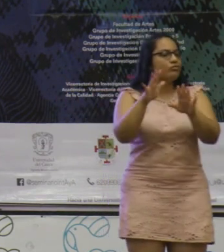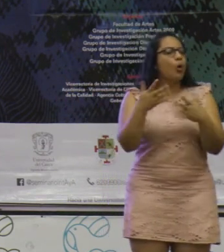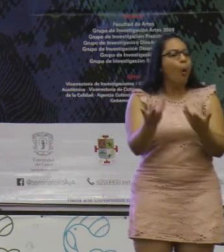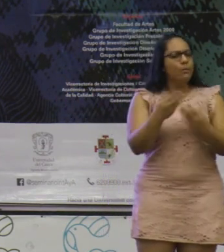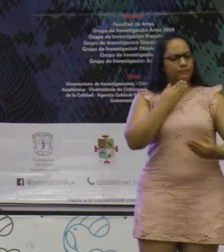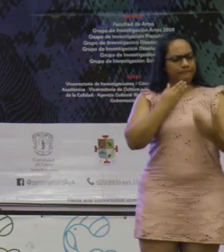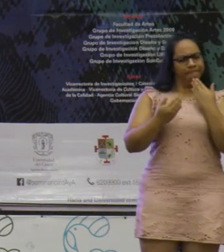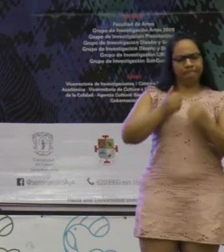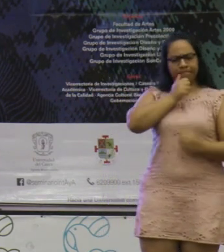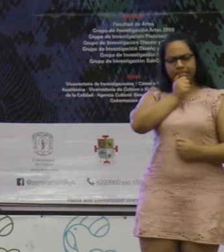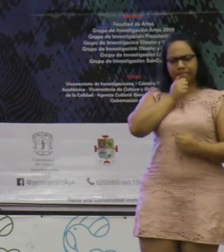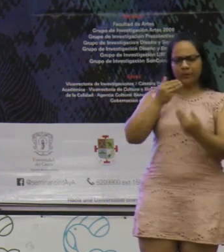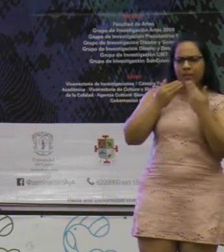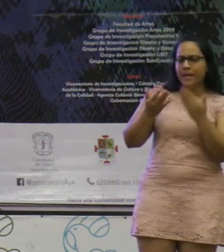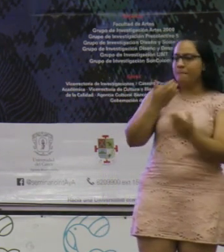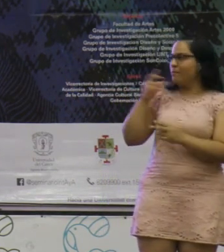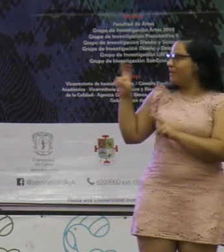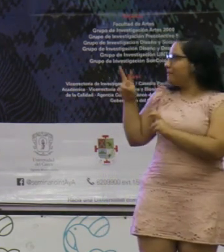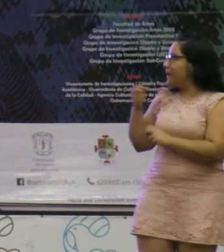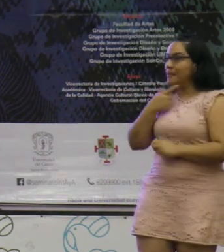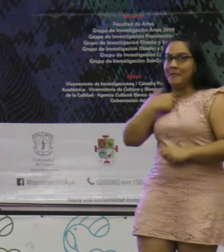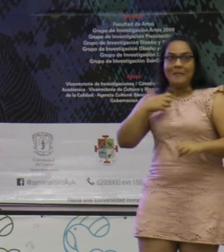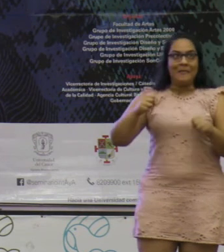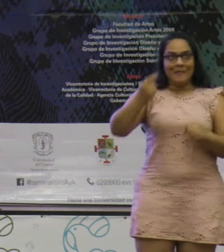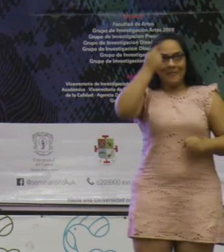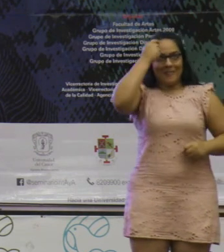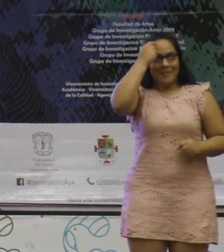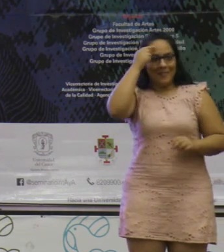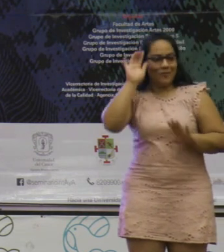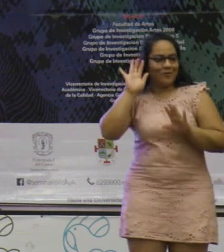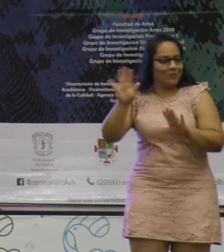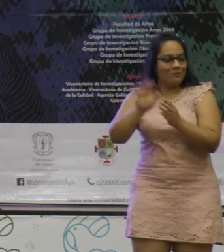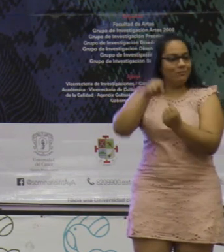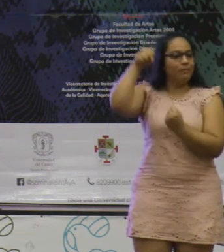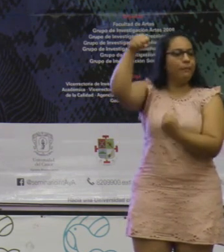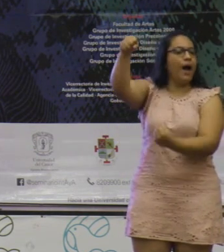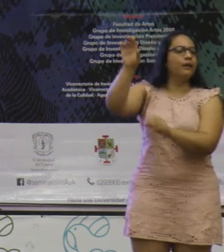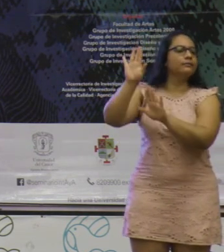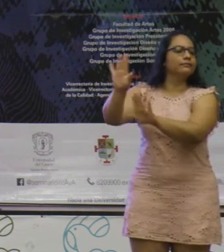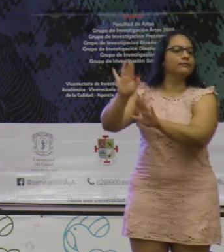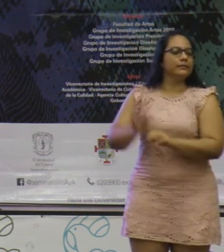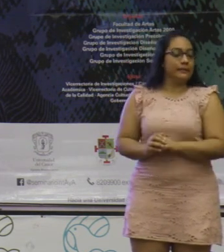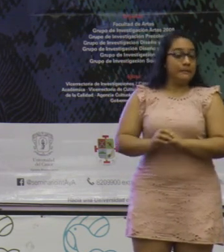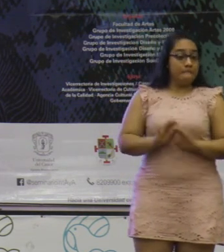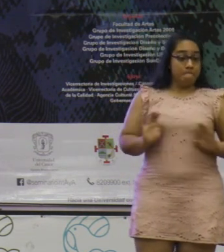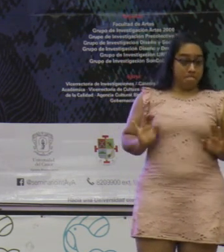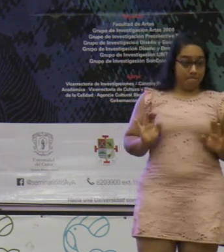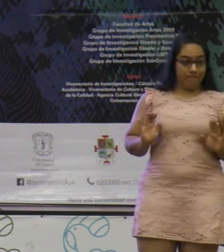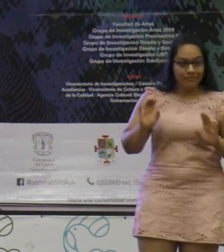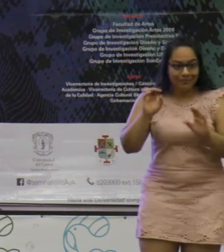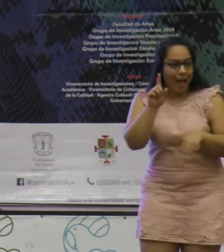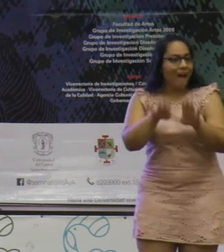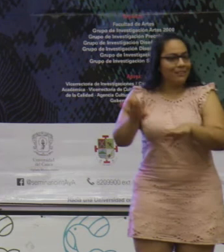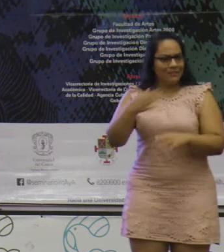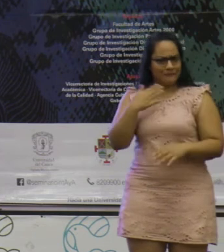decir, la confianza que, por ejemplo, a nivel de fetiche, que eso también es un poquito problemático, se le ha dado al cartel, ¿vale? Pero se pantan ahí, aprovechan